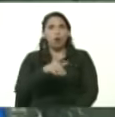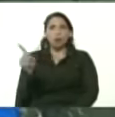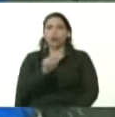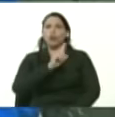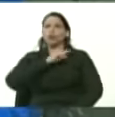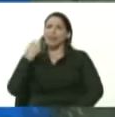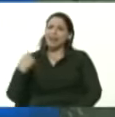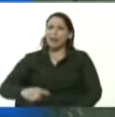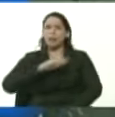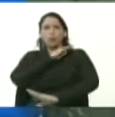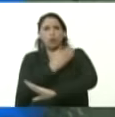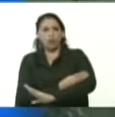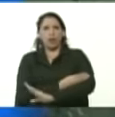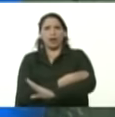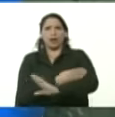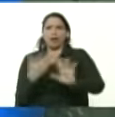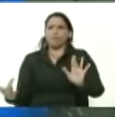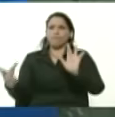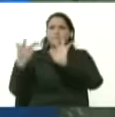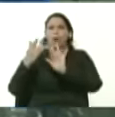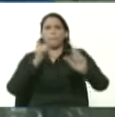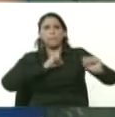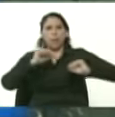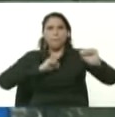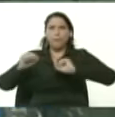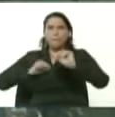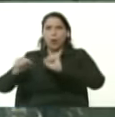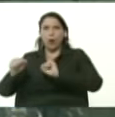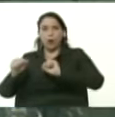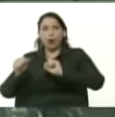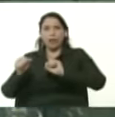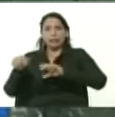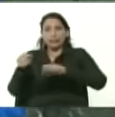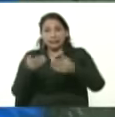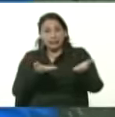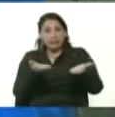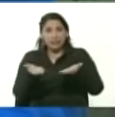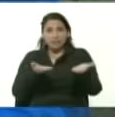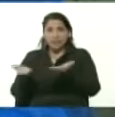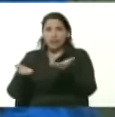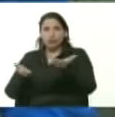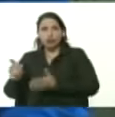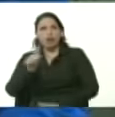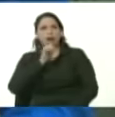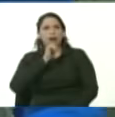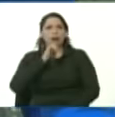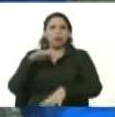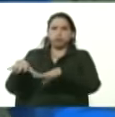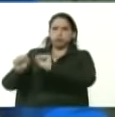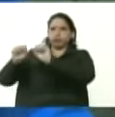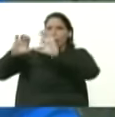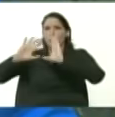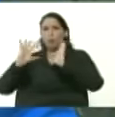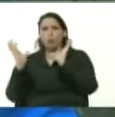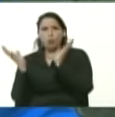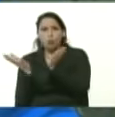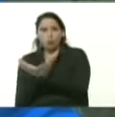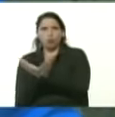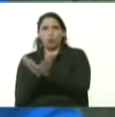acceder a esa maquinaria que está al servicio exclusivamente del hegemón del mundo y sus